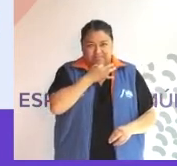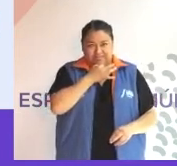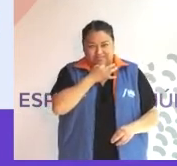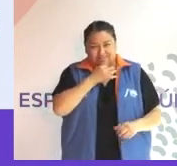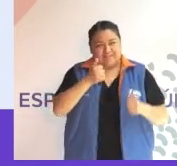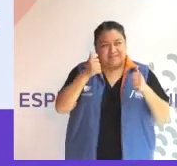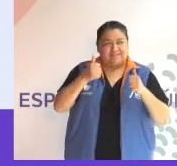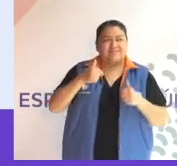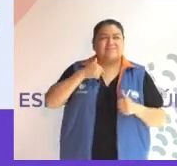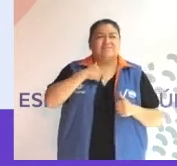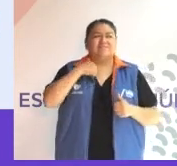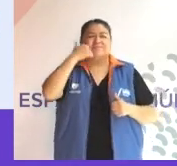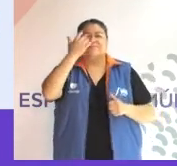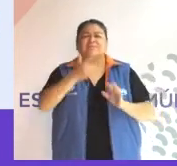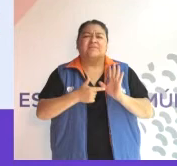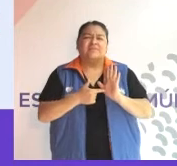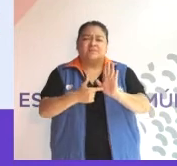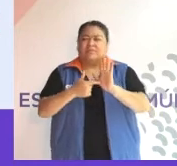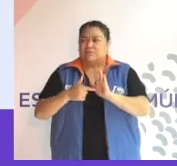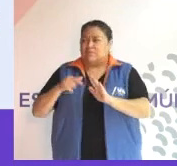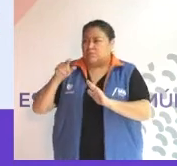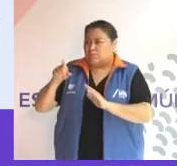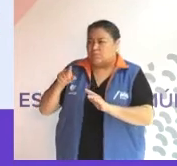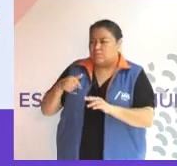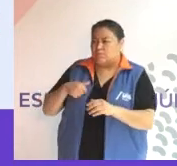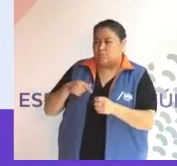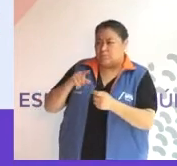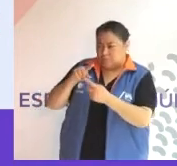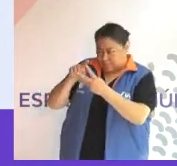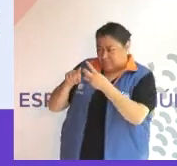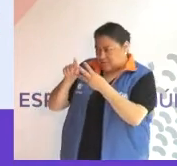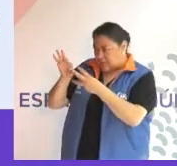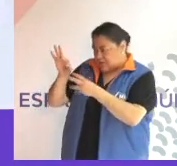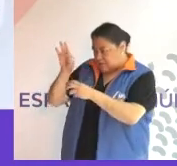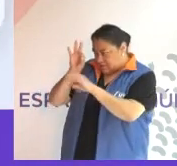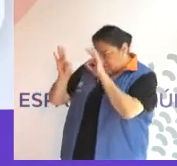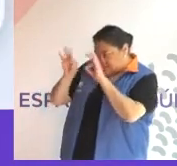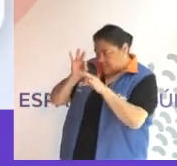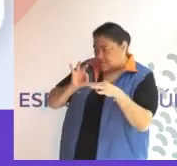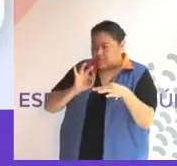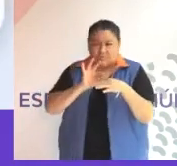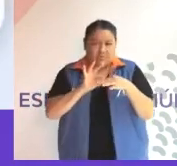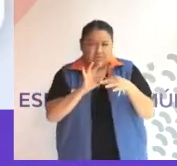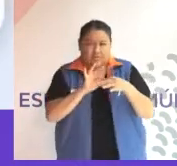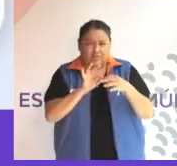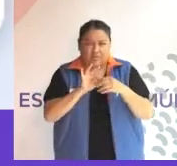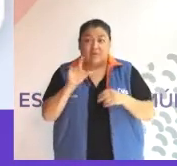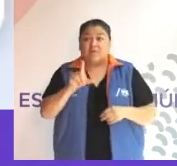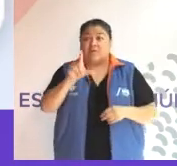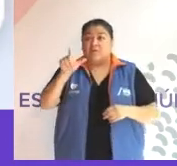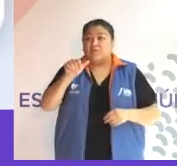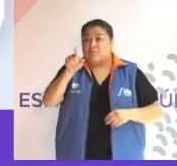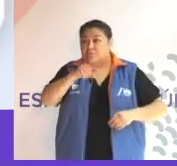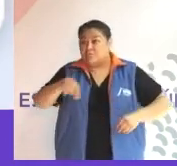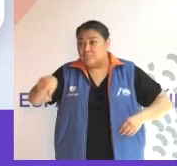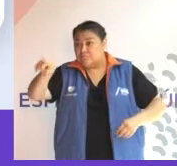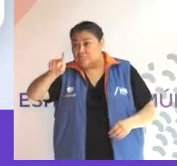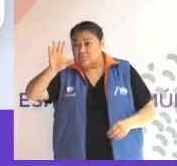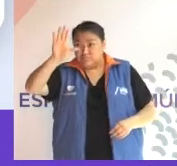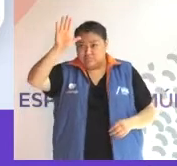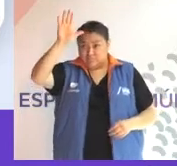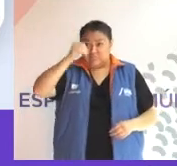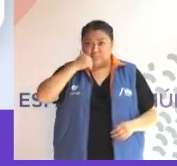Quiero identificar algunos puntos de todo lo que Mariana, John y Jackie nos han dicho y después quiero ver si alguno de ustedes